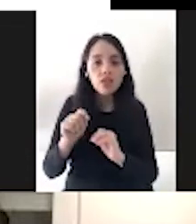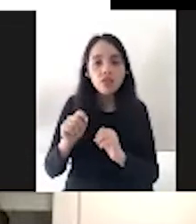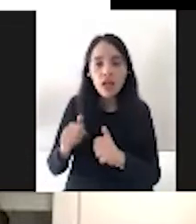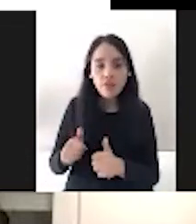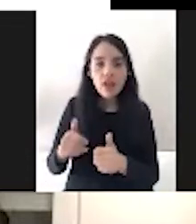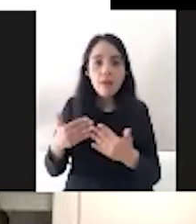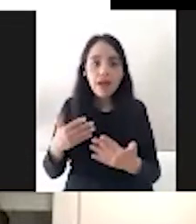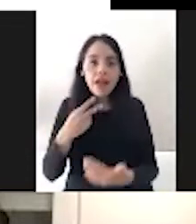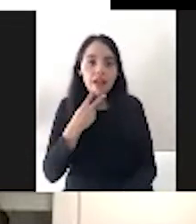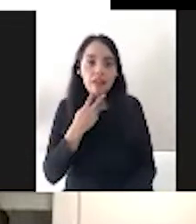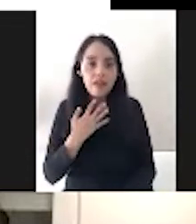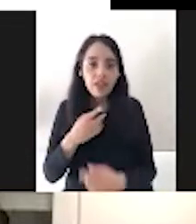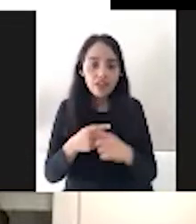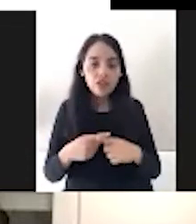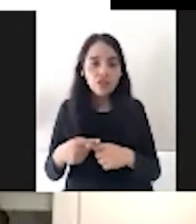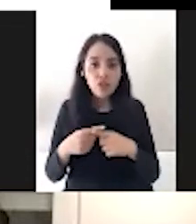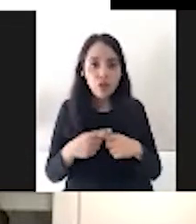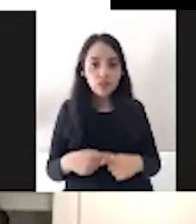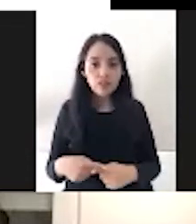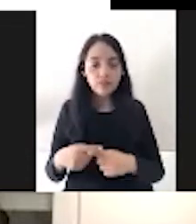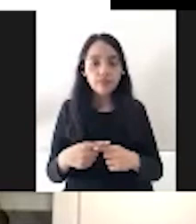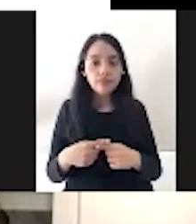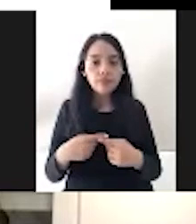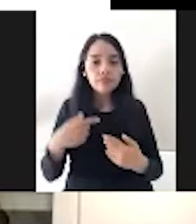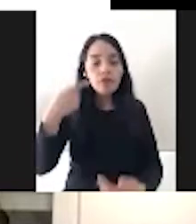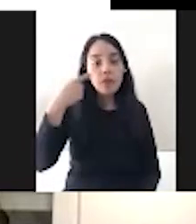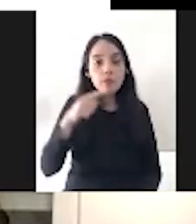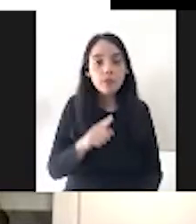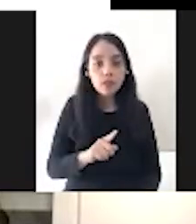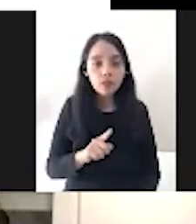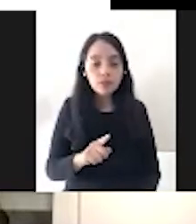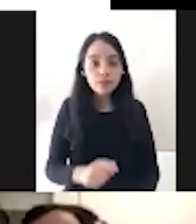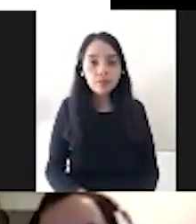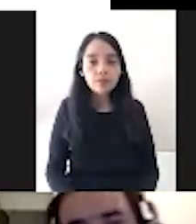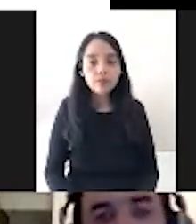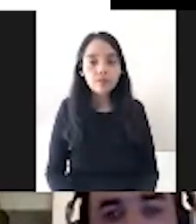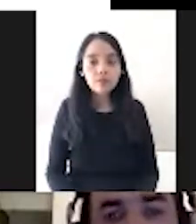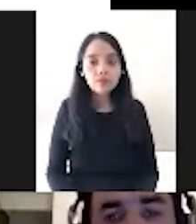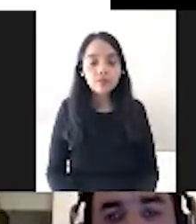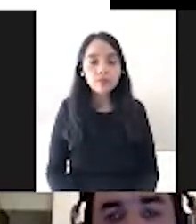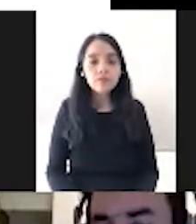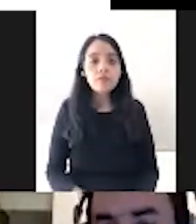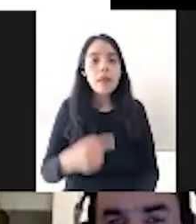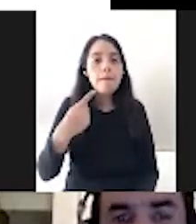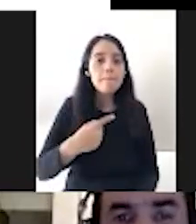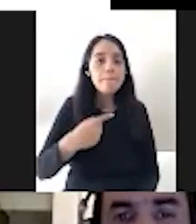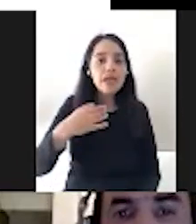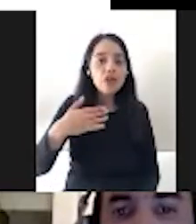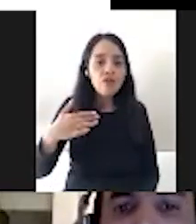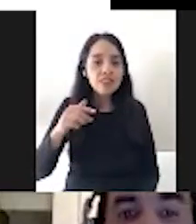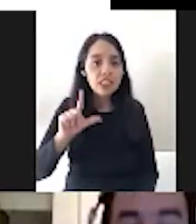social. Sin embargo, a partir de los años 70 y de los años 80,